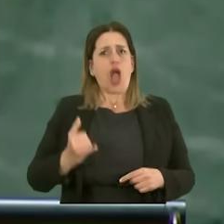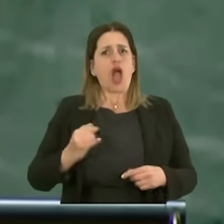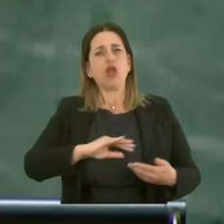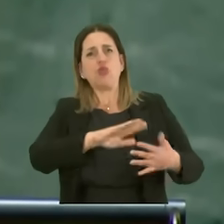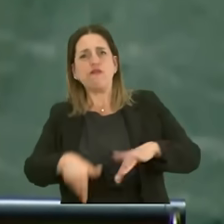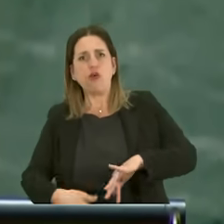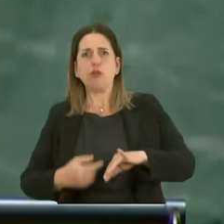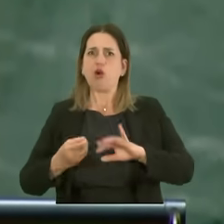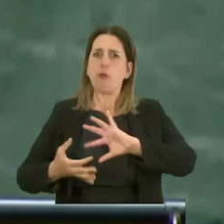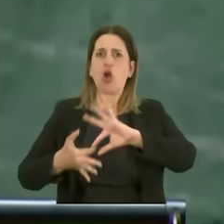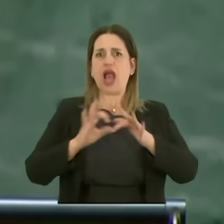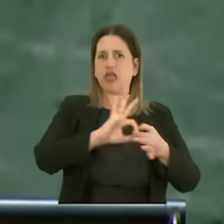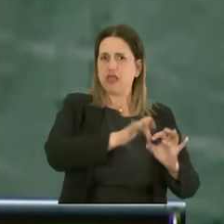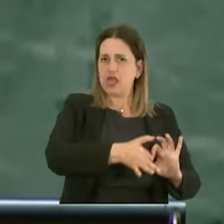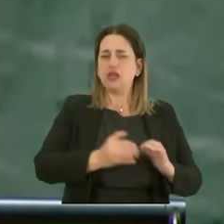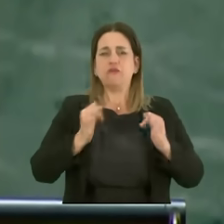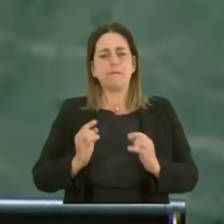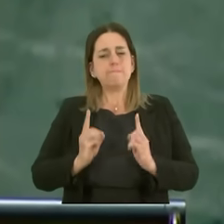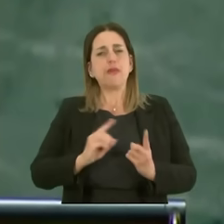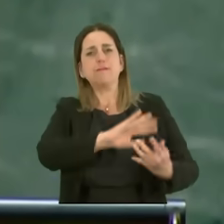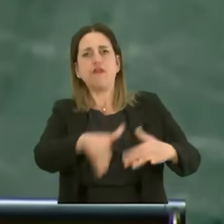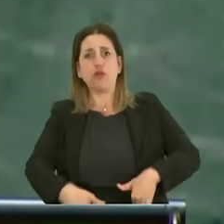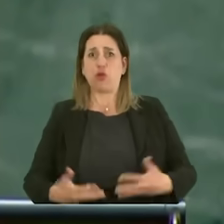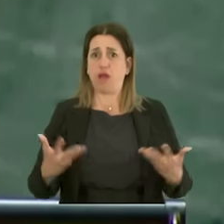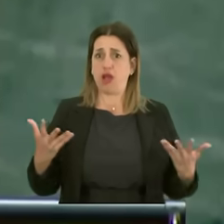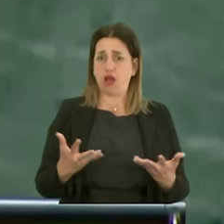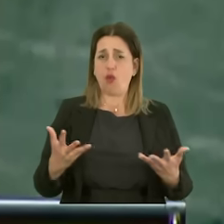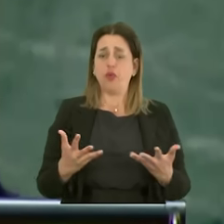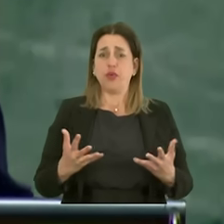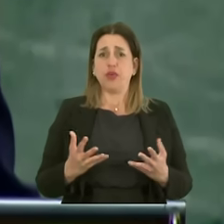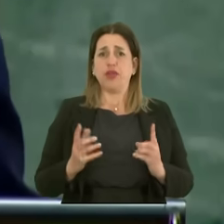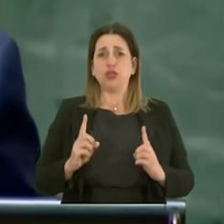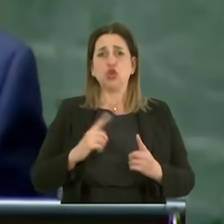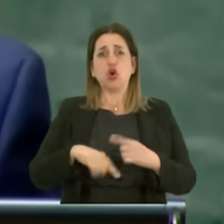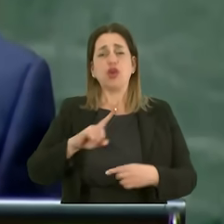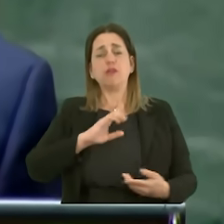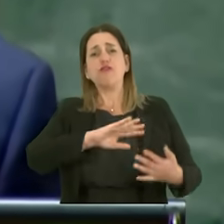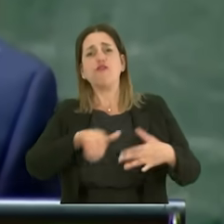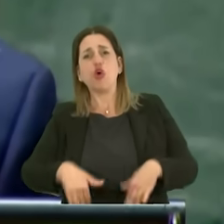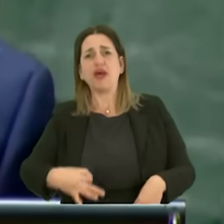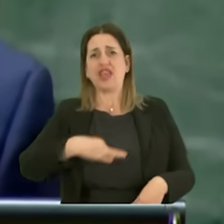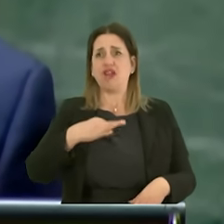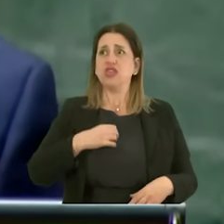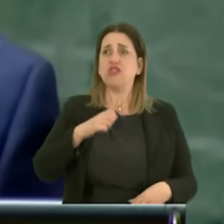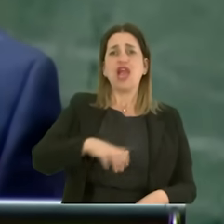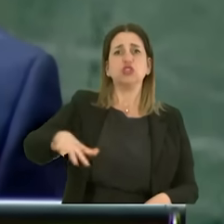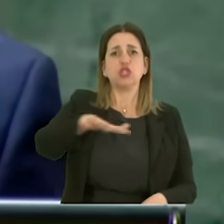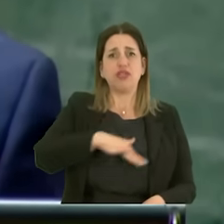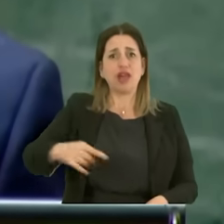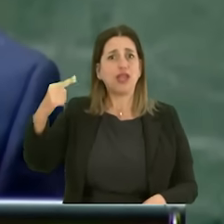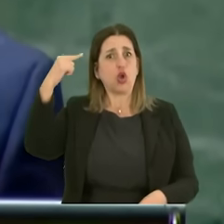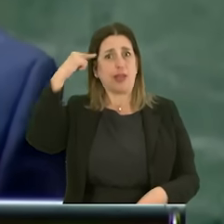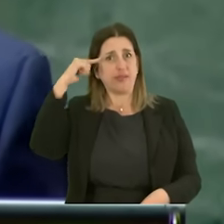hilo conductor de la misma manera que está presente en mi Concepción sobre la vida en sociedad